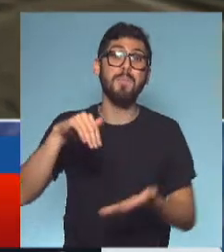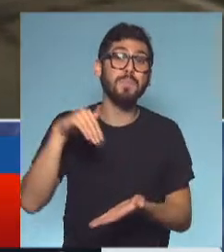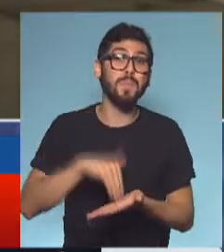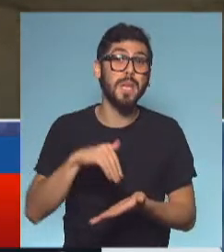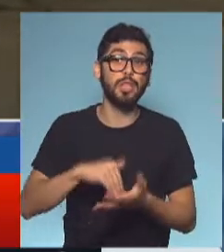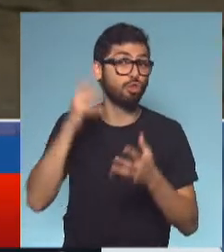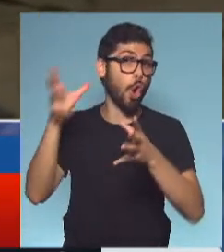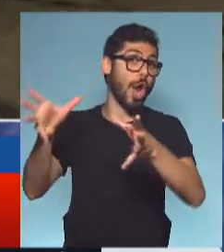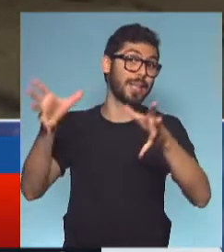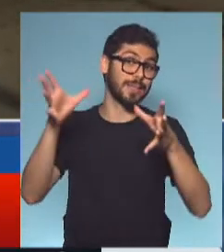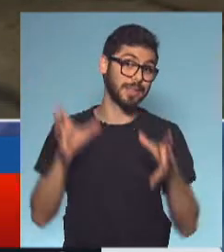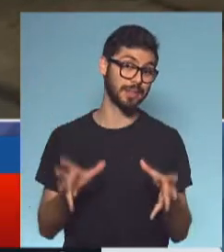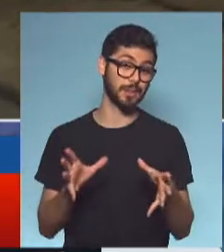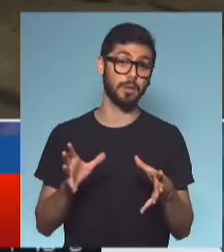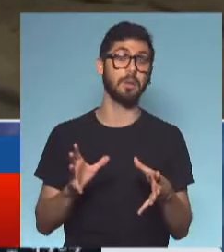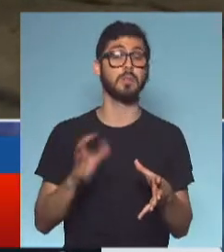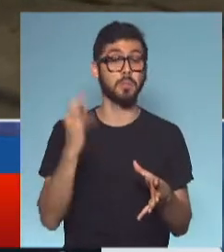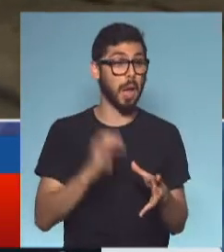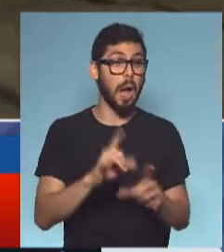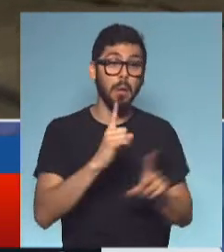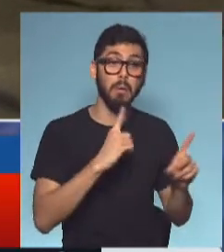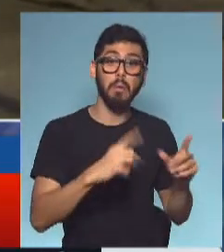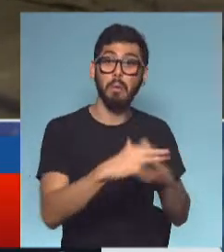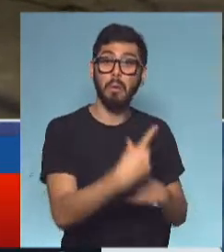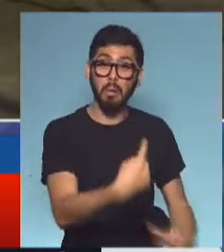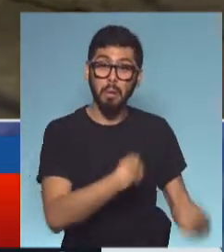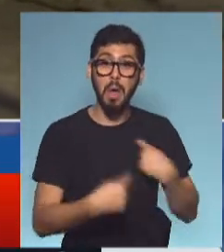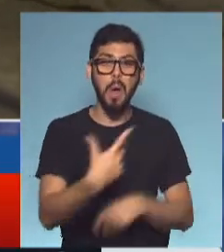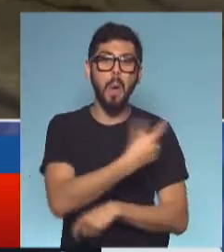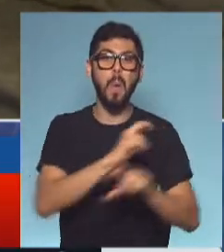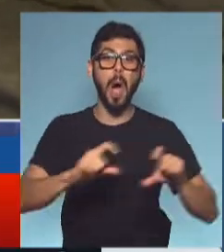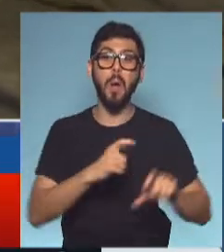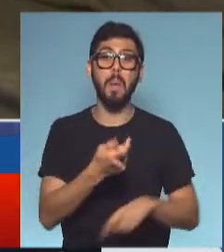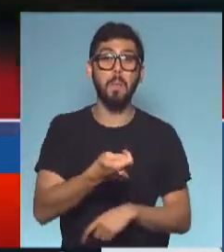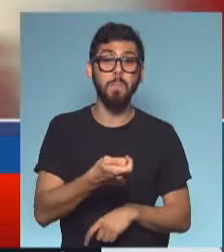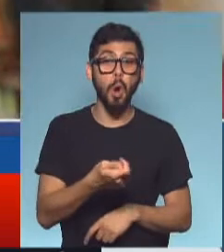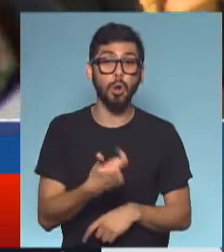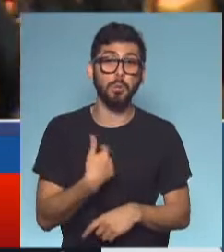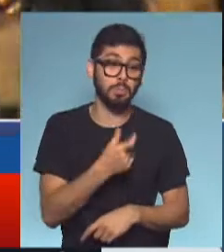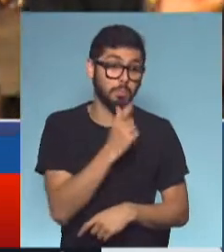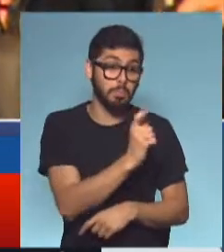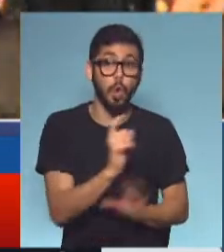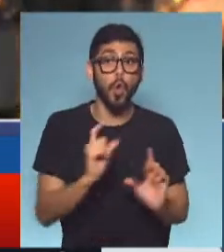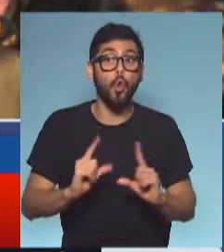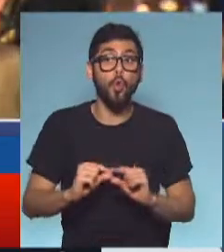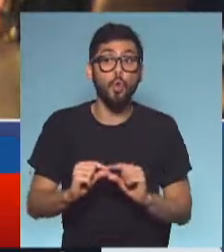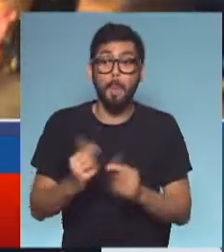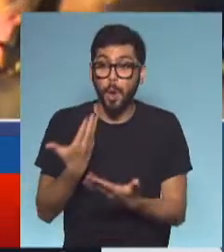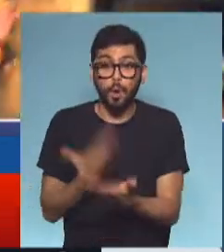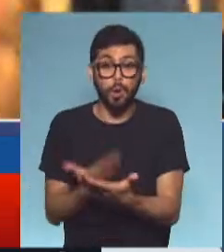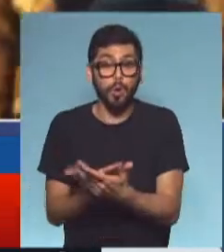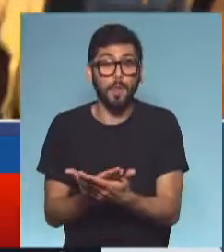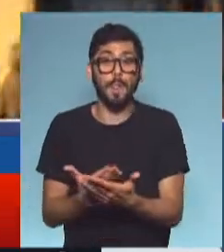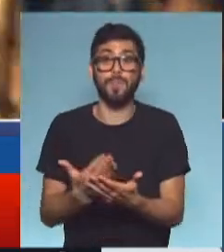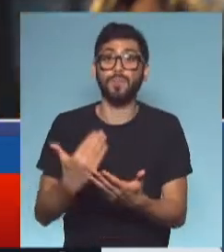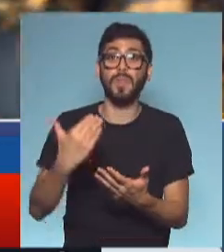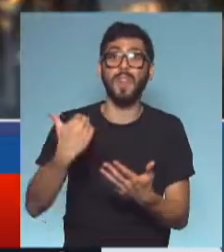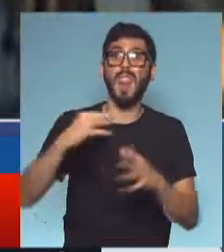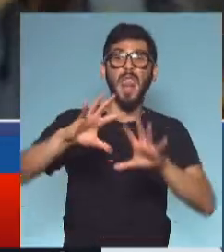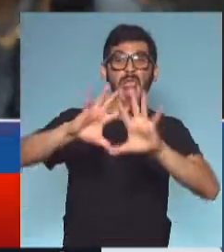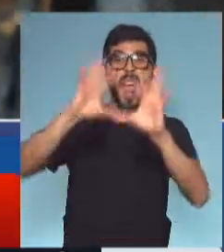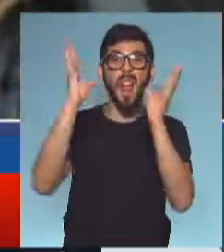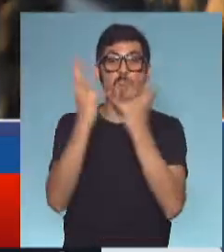país. Cuando se nos acusa de que hay pocas vacunas, lo que se le contesta es con los números y con los datos. Argentina es uno de los 15 países que más